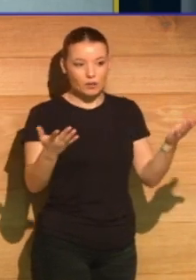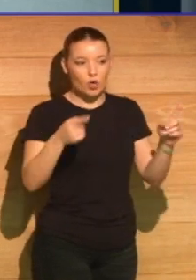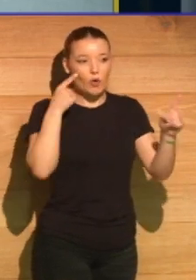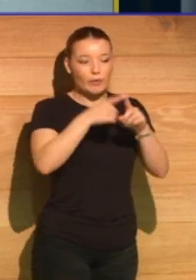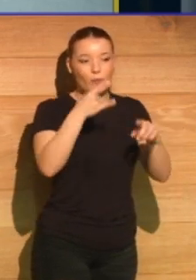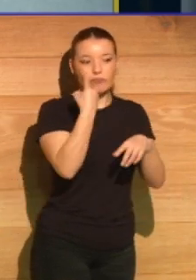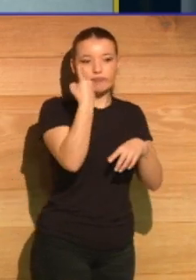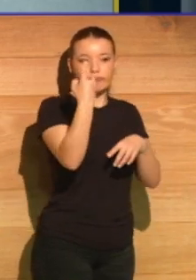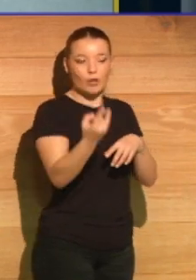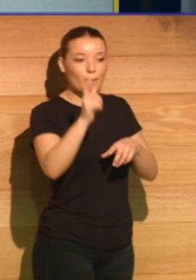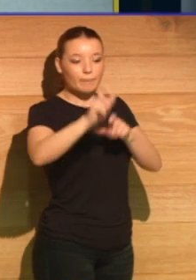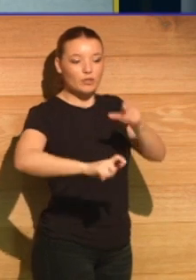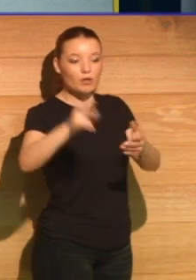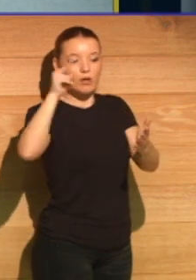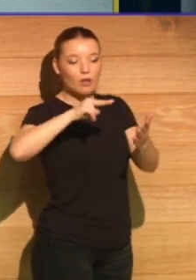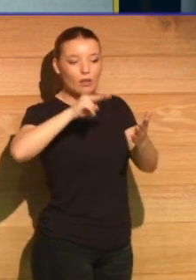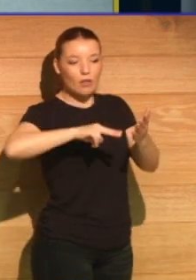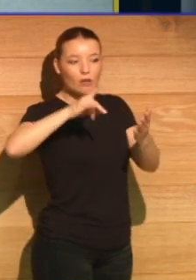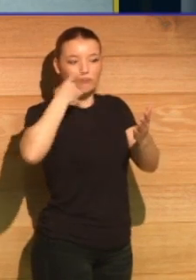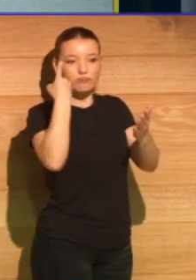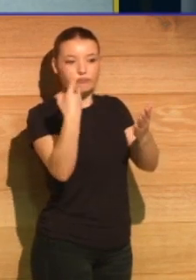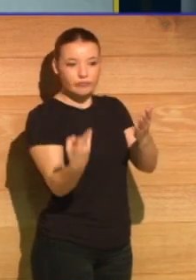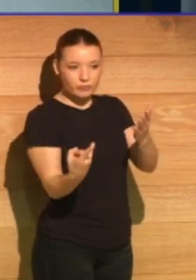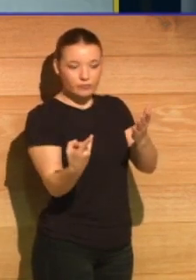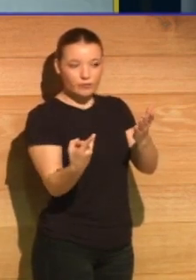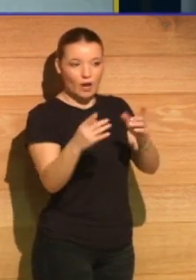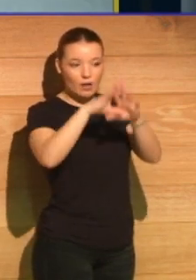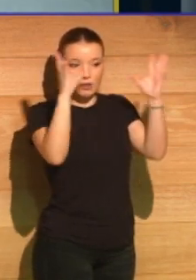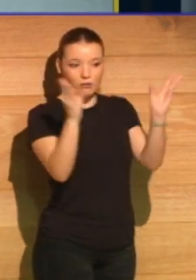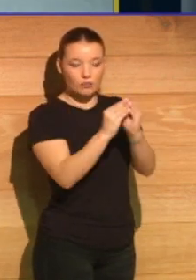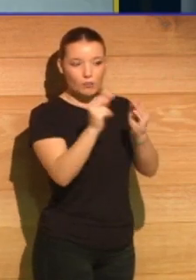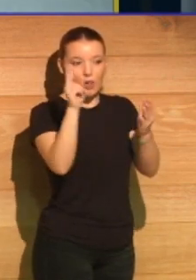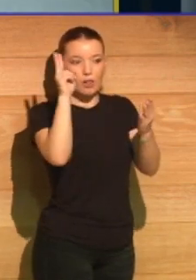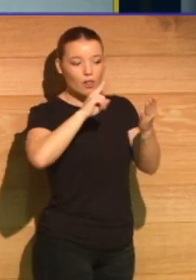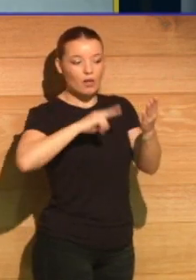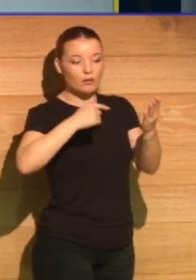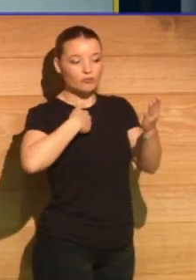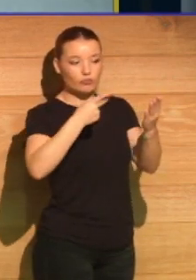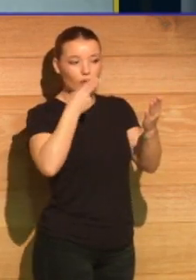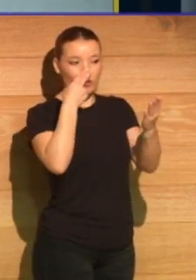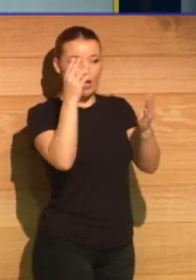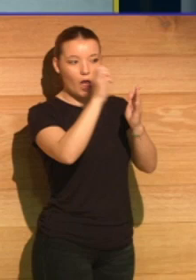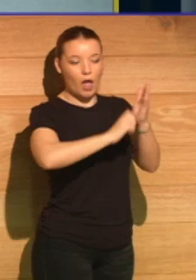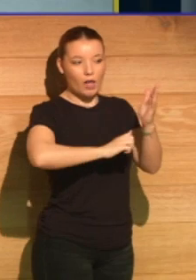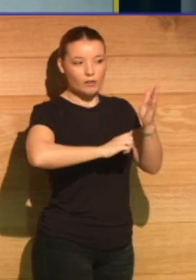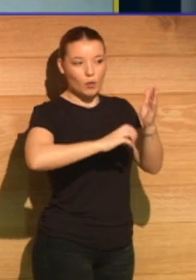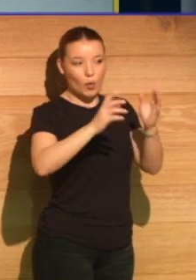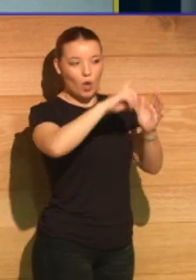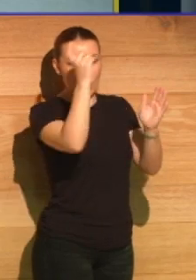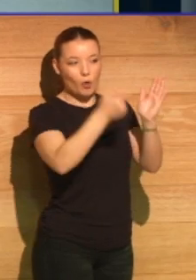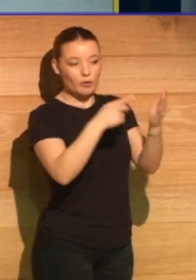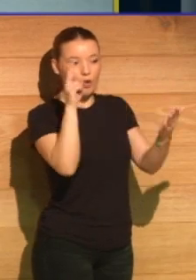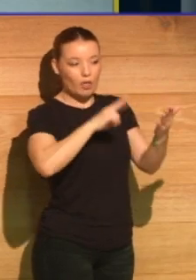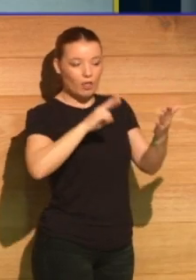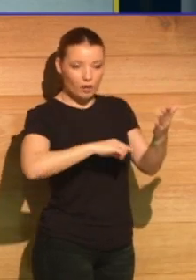que al leer el resumen diga, pues yo me intereso por leer este artículo. O sea, el título y el